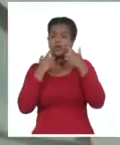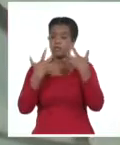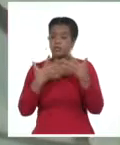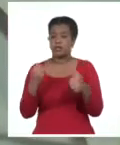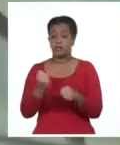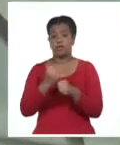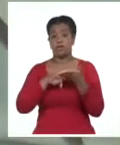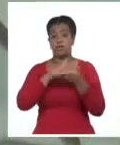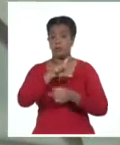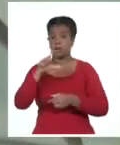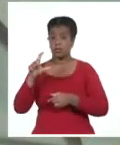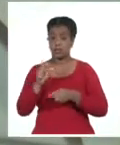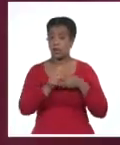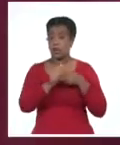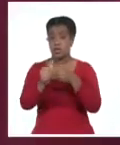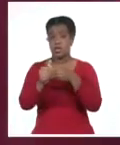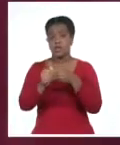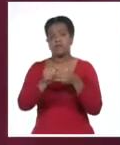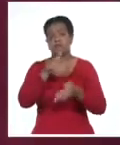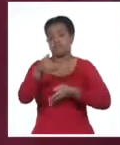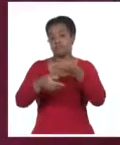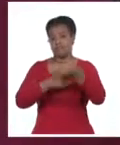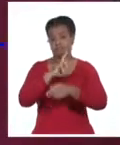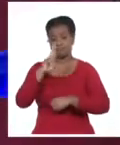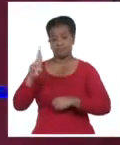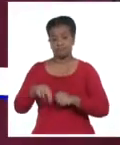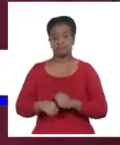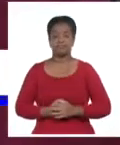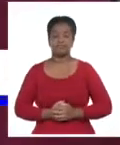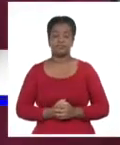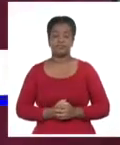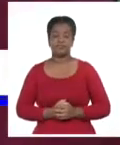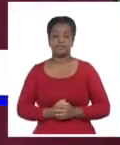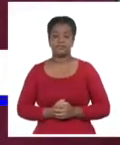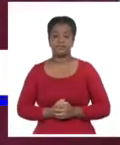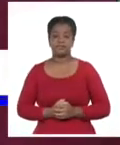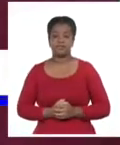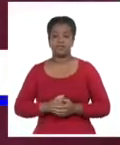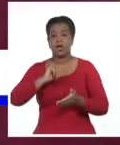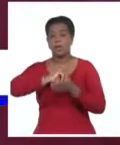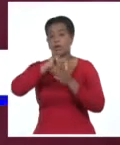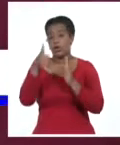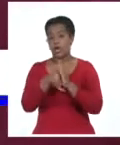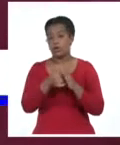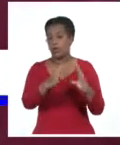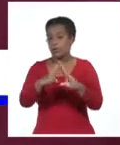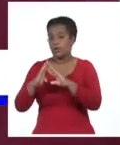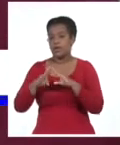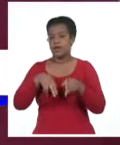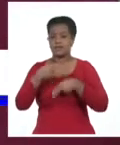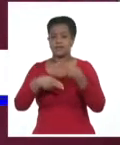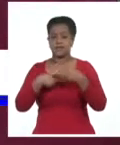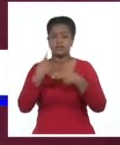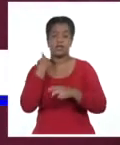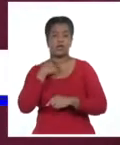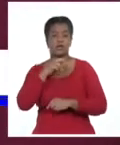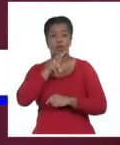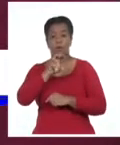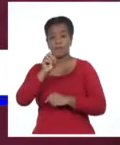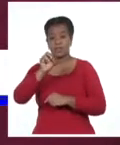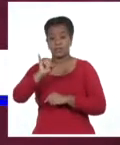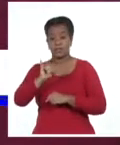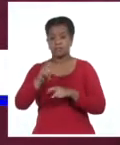del partido para liderar procesos. El proyecto Golpe a Golpe, un proyecto comunitario creado en el año 2006 por la